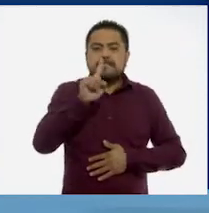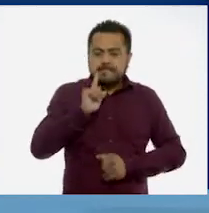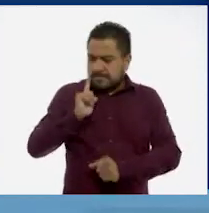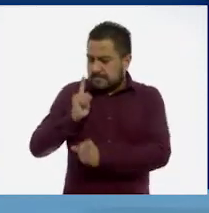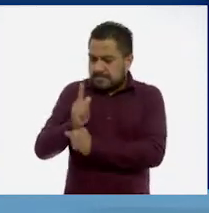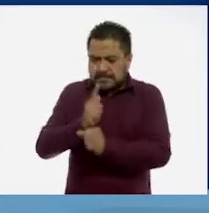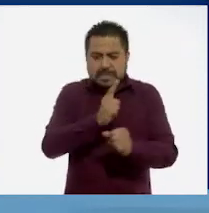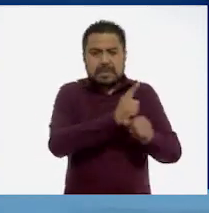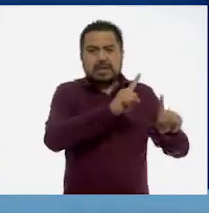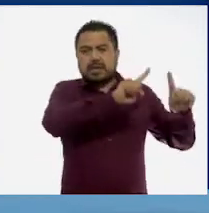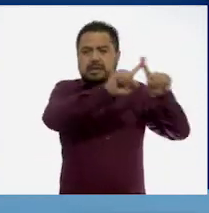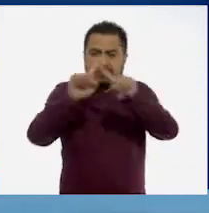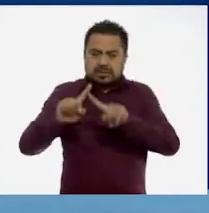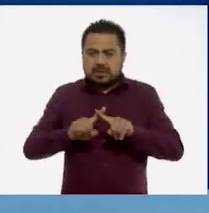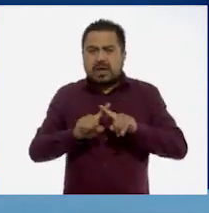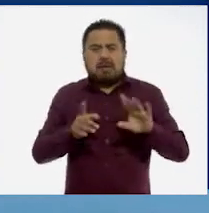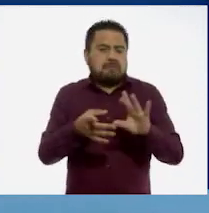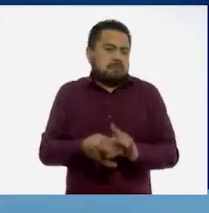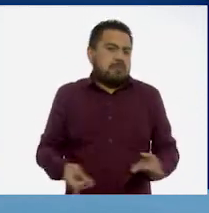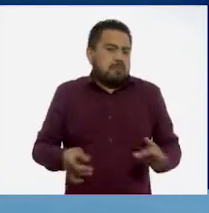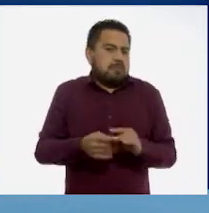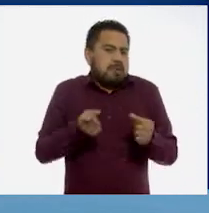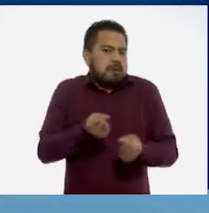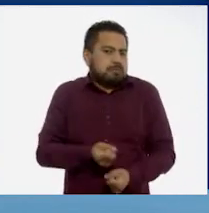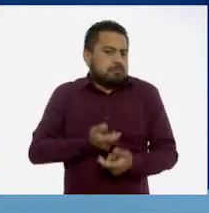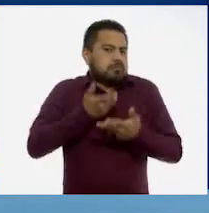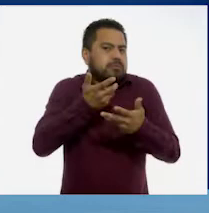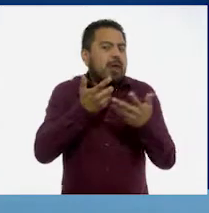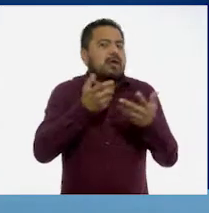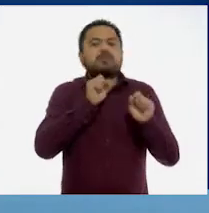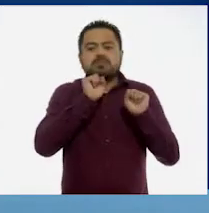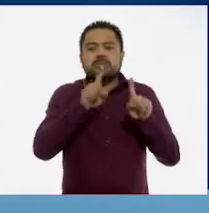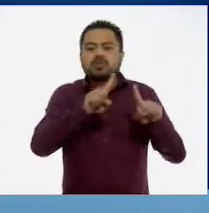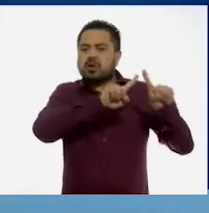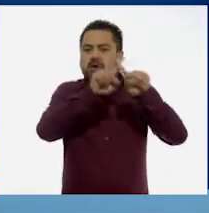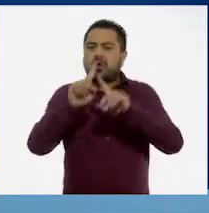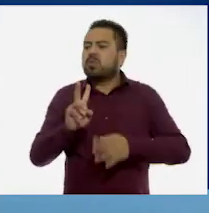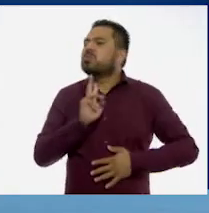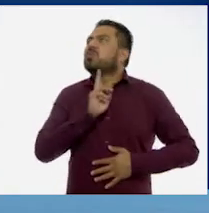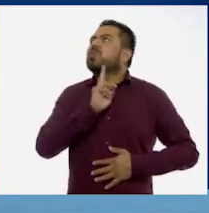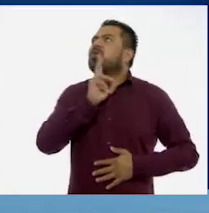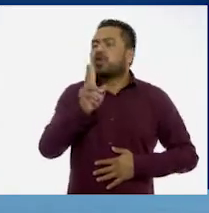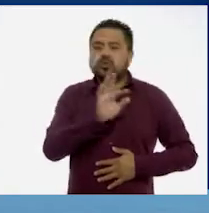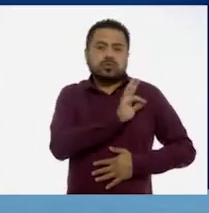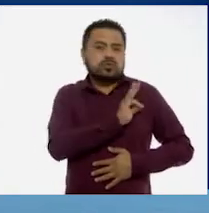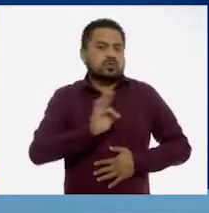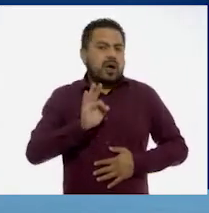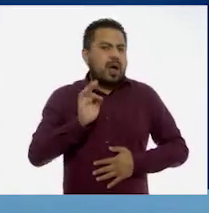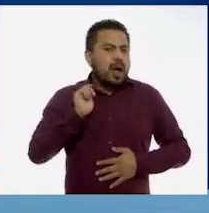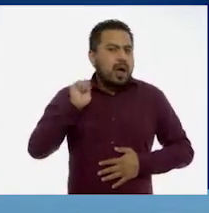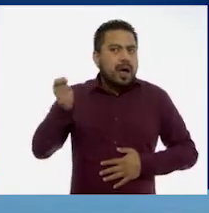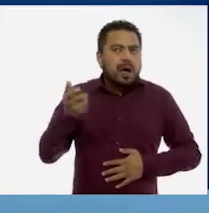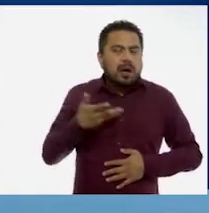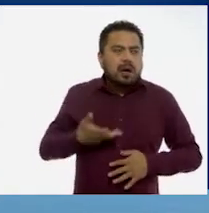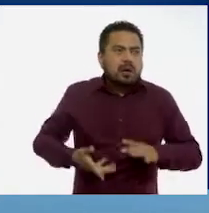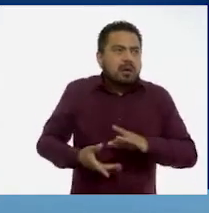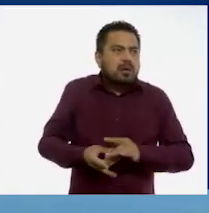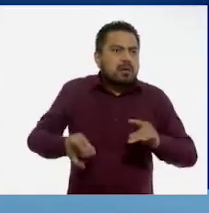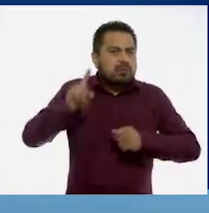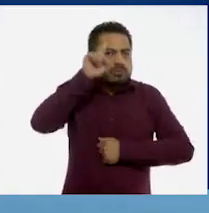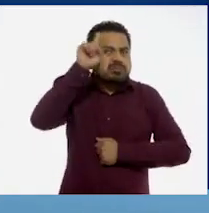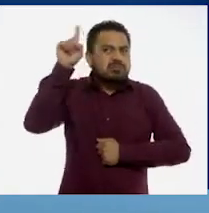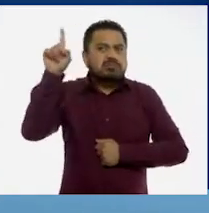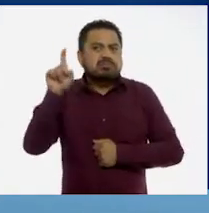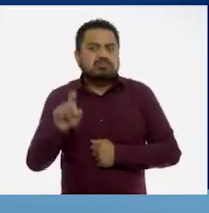identificar distintas formas de narrar, así como las diferentes voces narrativas que pueden presentarse en un relato de